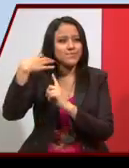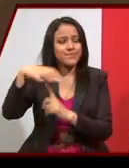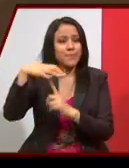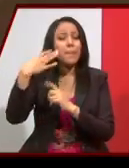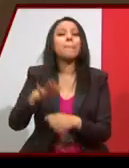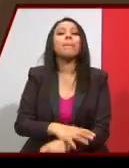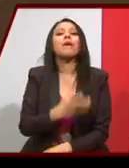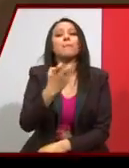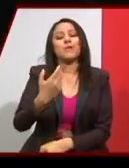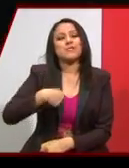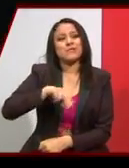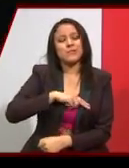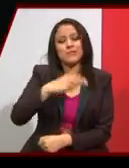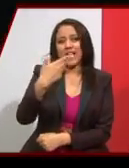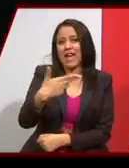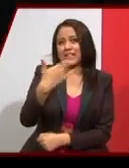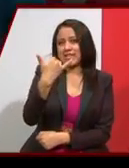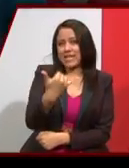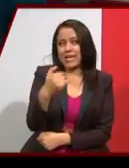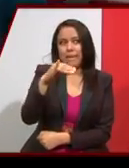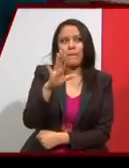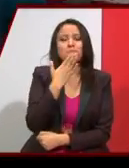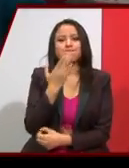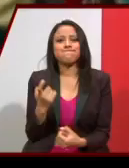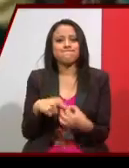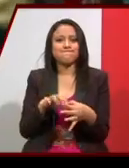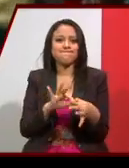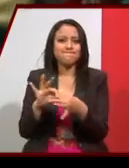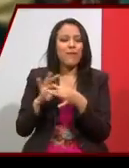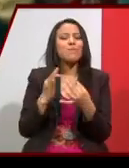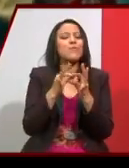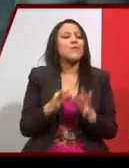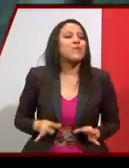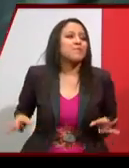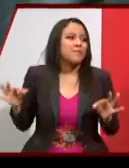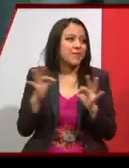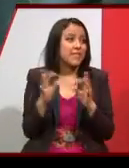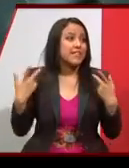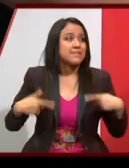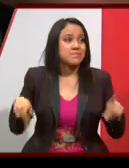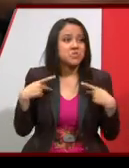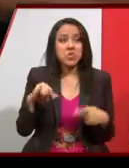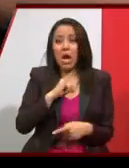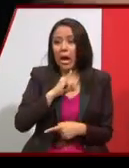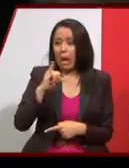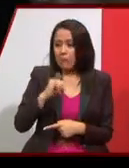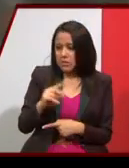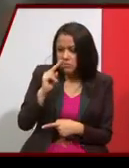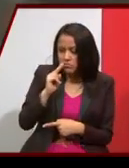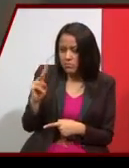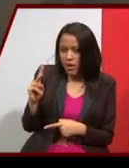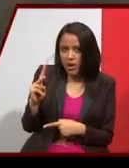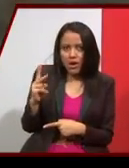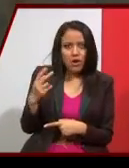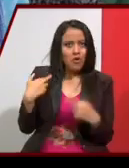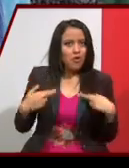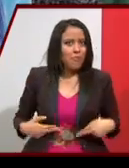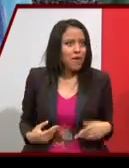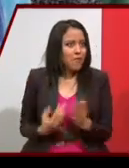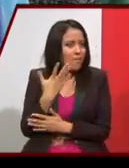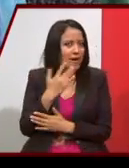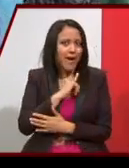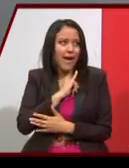Por eso, el que H&M sea un aliado es vital. Muchas de estas personas nunca habían desprendido una etiqueta de su ropa.